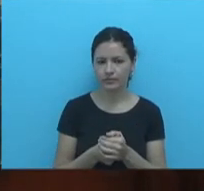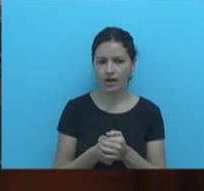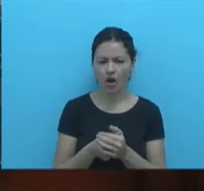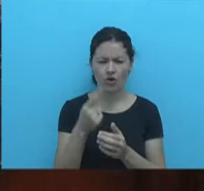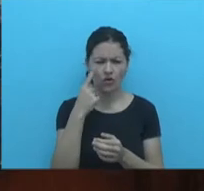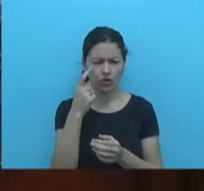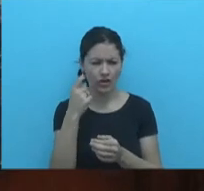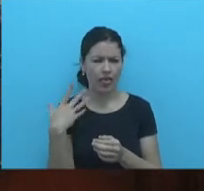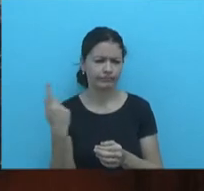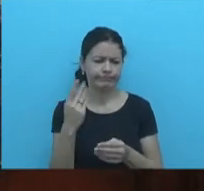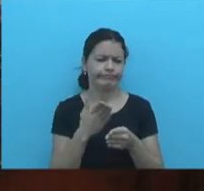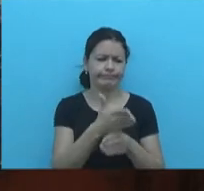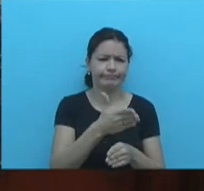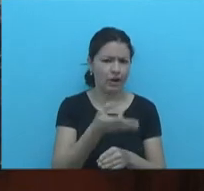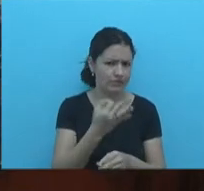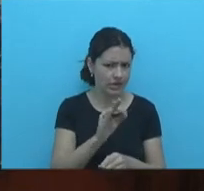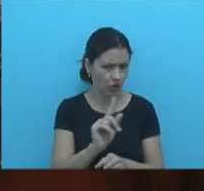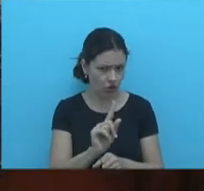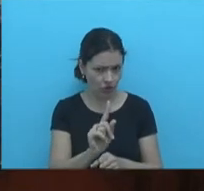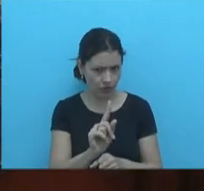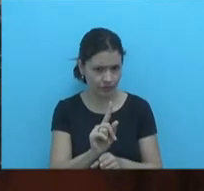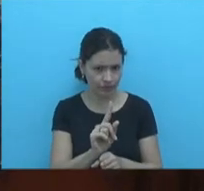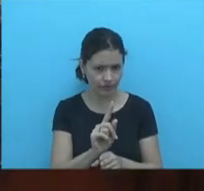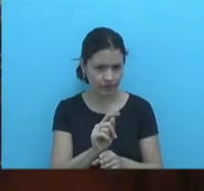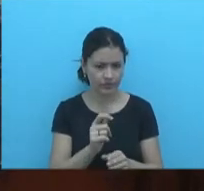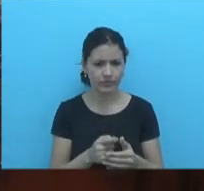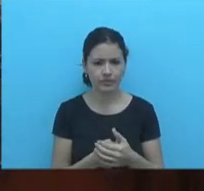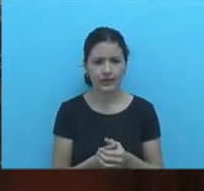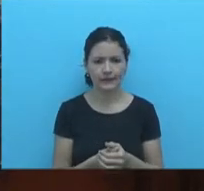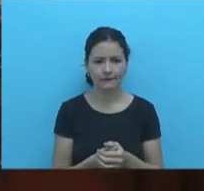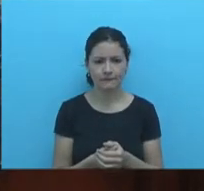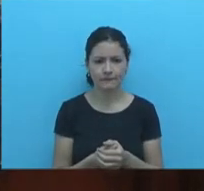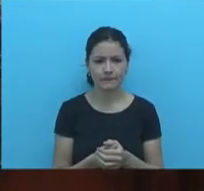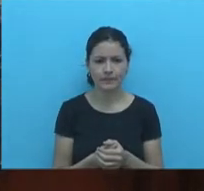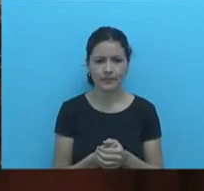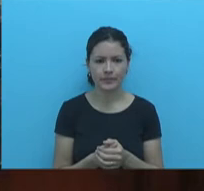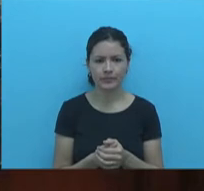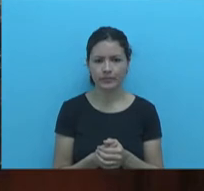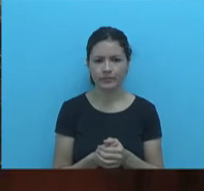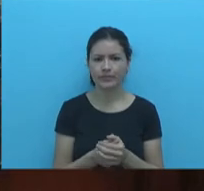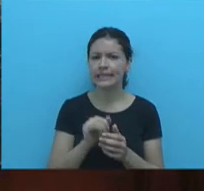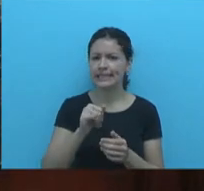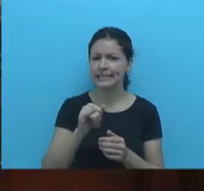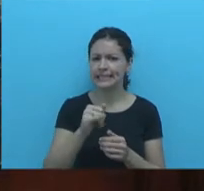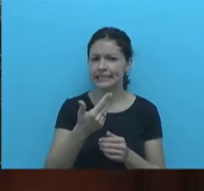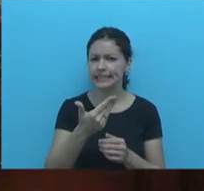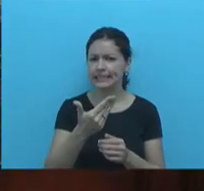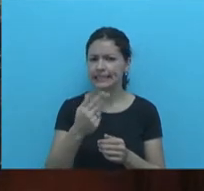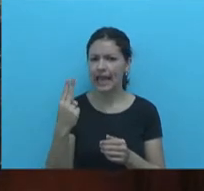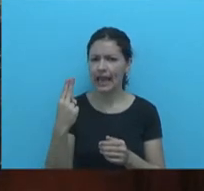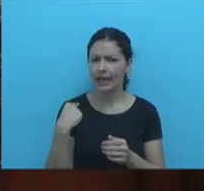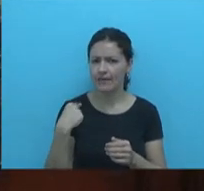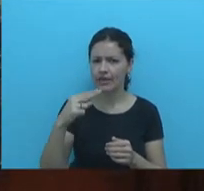Que el jefe tendría que estar ahí. Pero tiene que ser, para mí, el jefe nodal. Nosotros tenemos... La provincia está dividida en 5